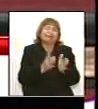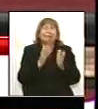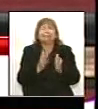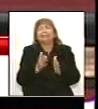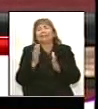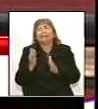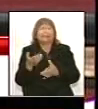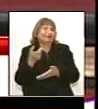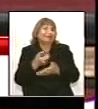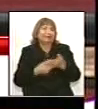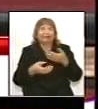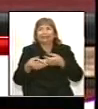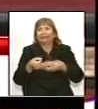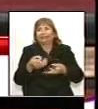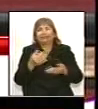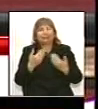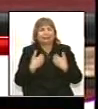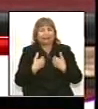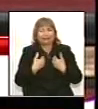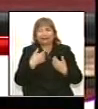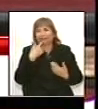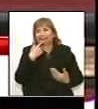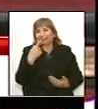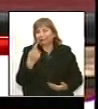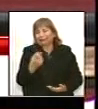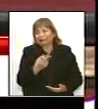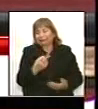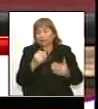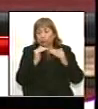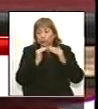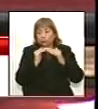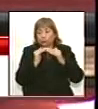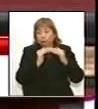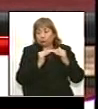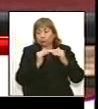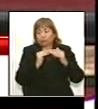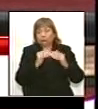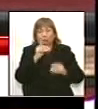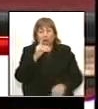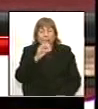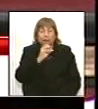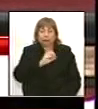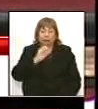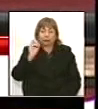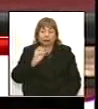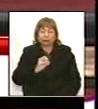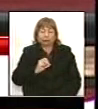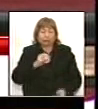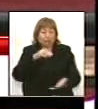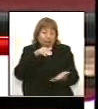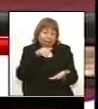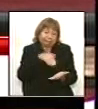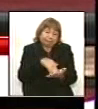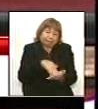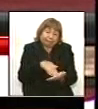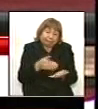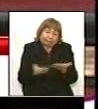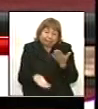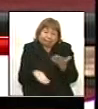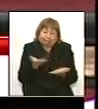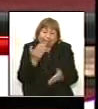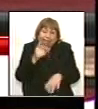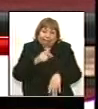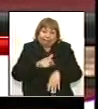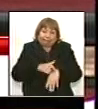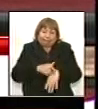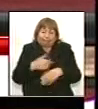presupuesto nacional que sea equitativo, 100% descentralizado, ojalá en algún momento llegásemos